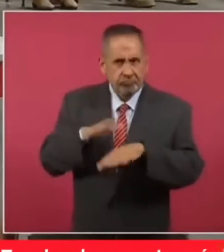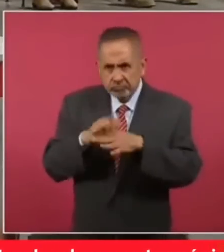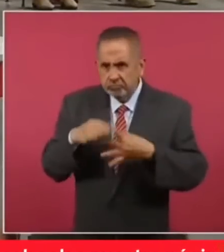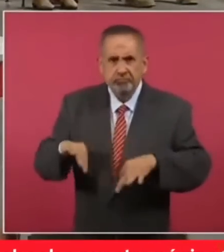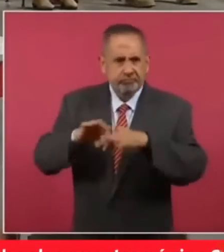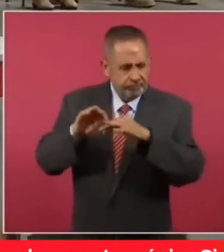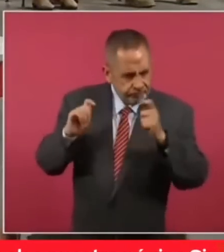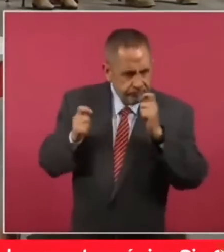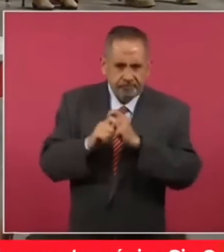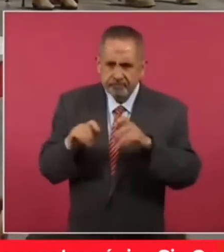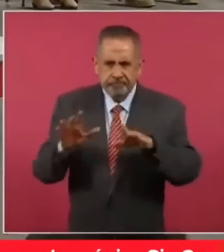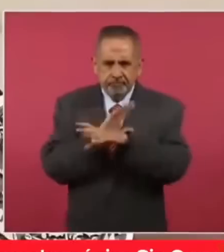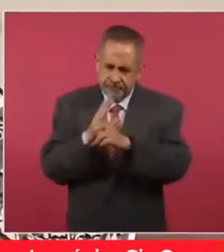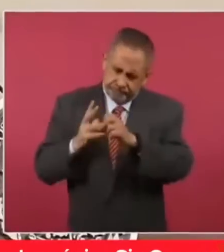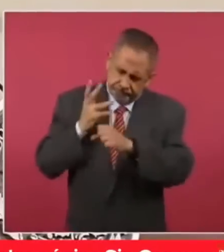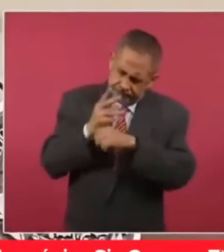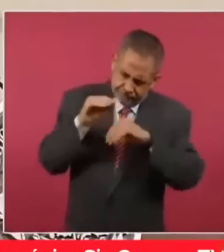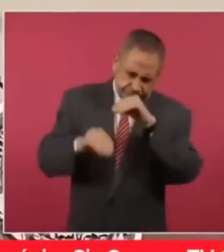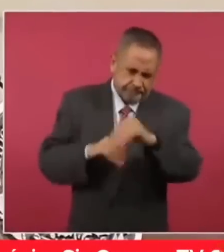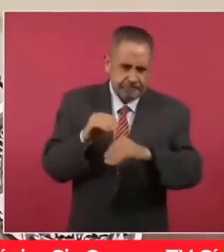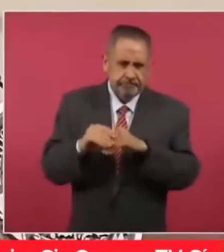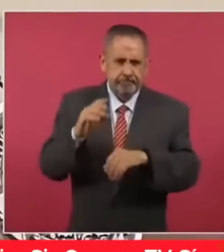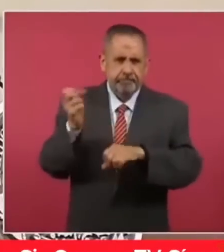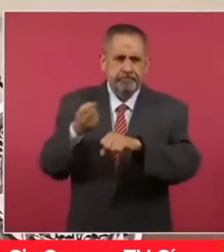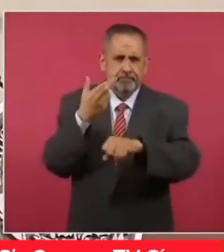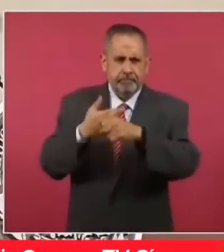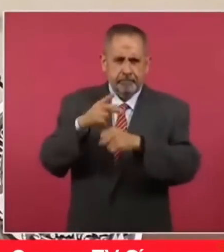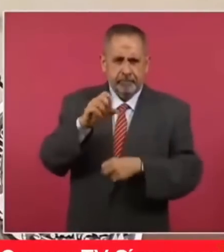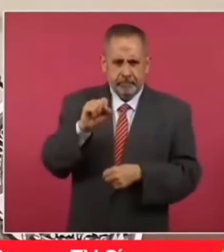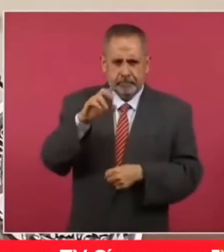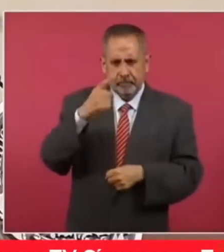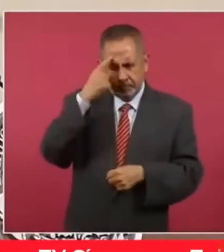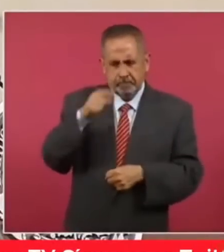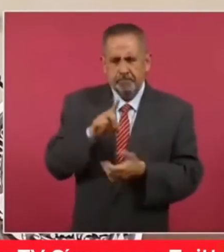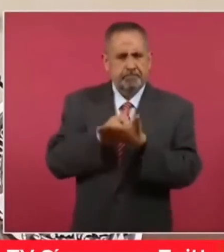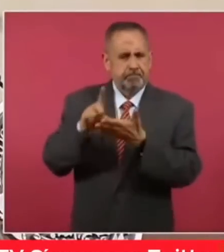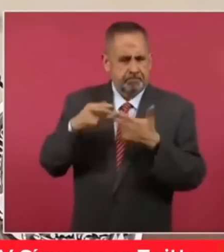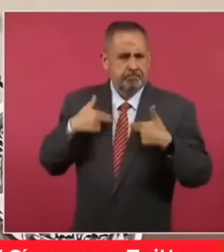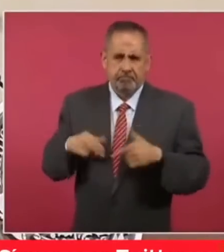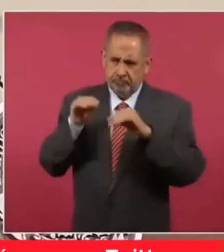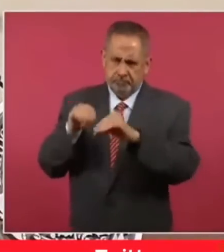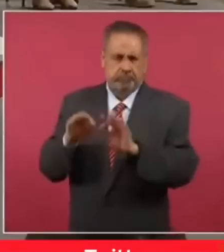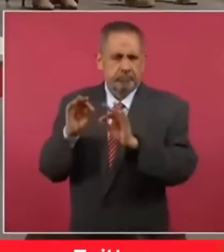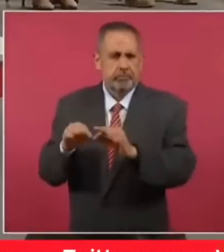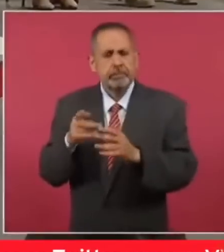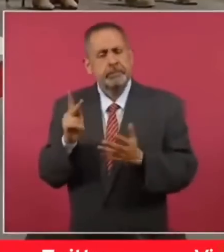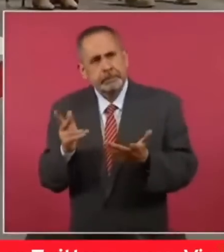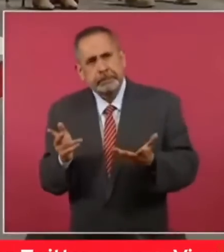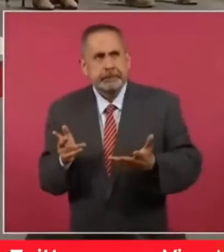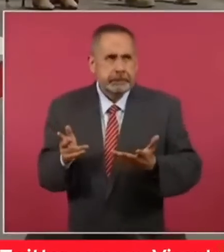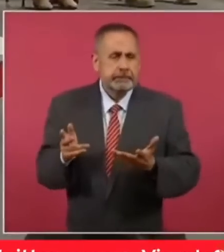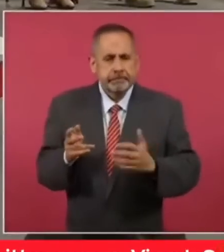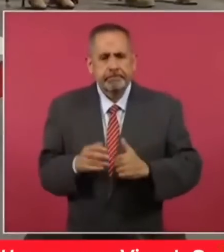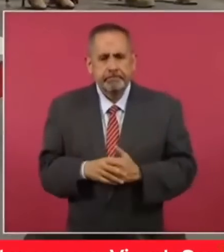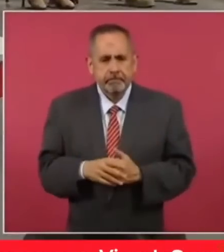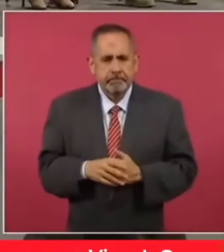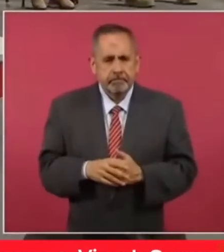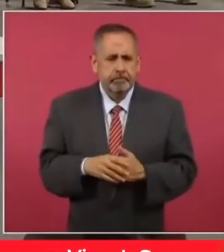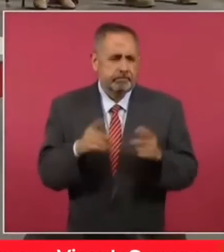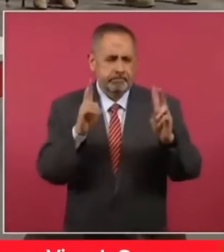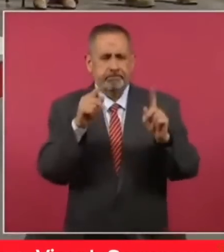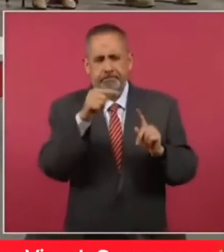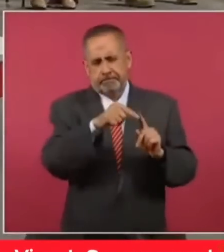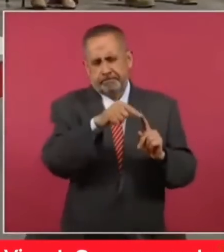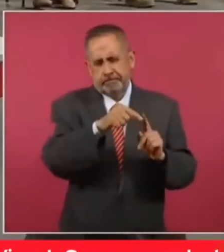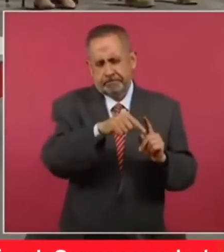se rediseñó la Secretaría de Gobernación para crear una subsecretaría de Derechos Humanos. Sin embargo, pues temas como